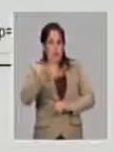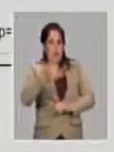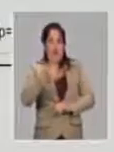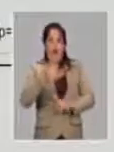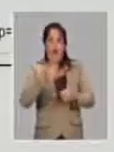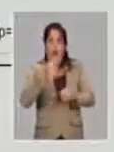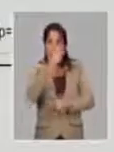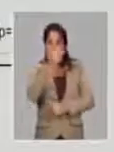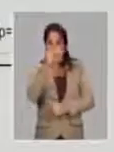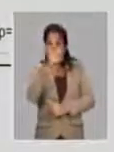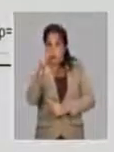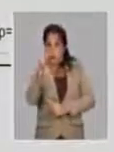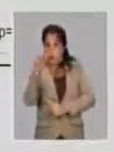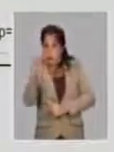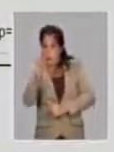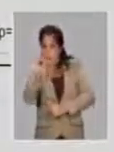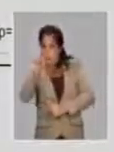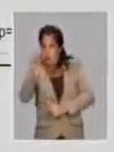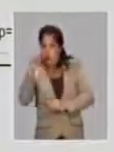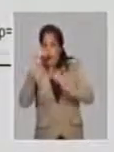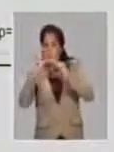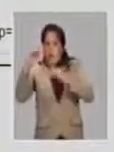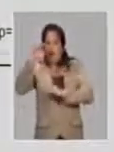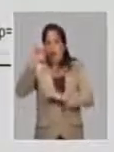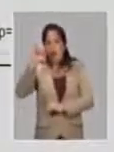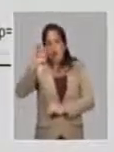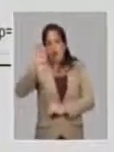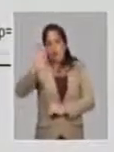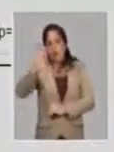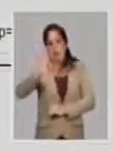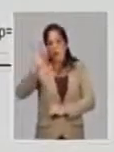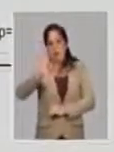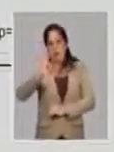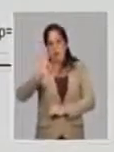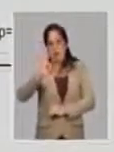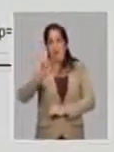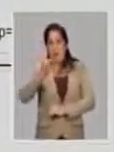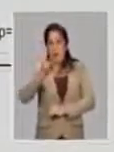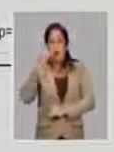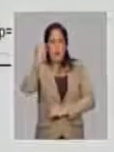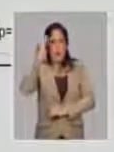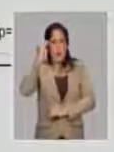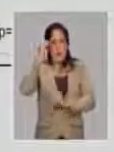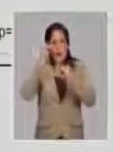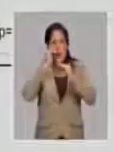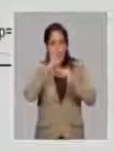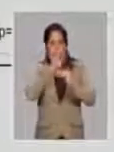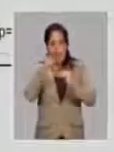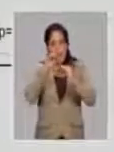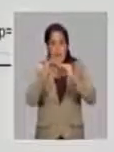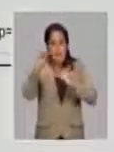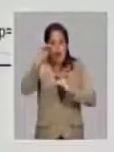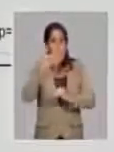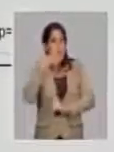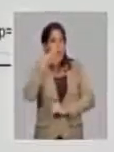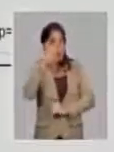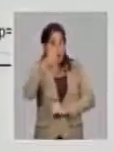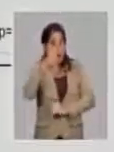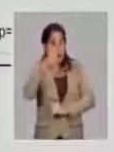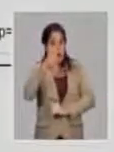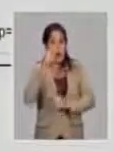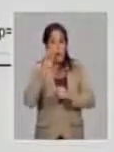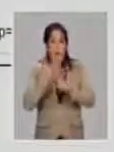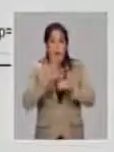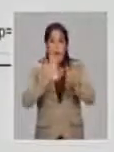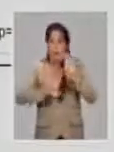que en unas líneas discontinuas se ven los niveles por encima del 60%, que se consideran niveles